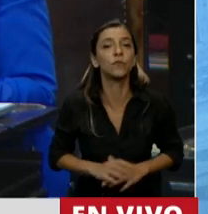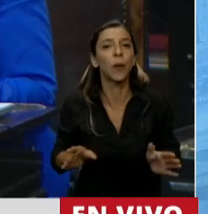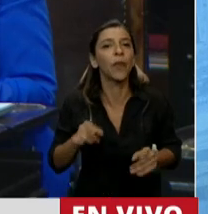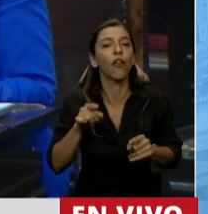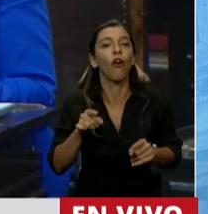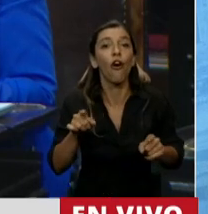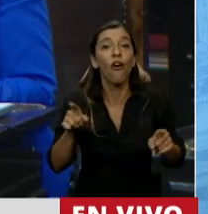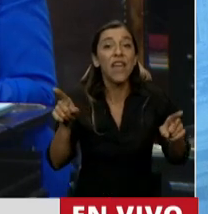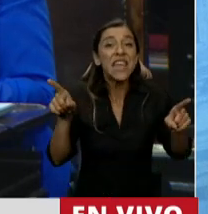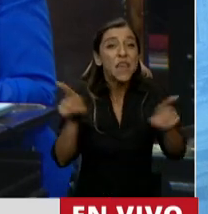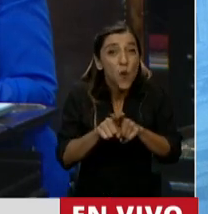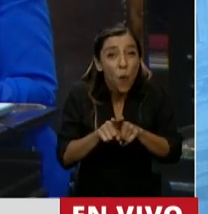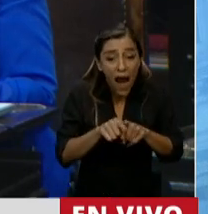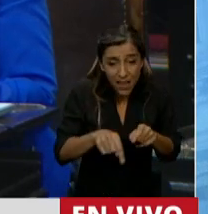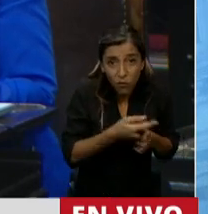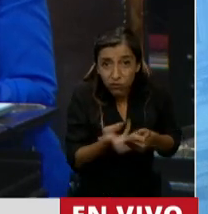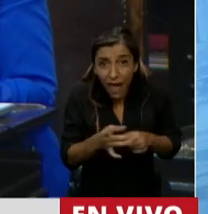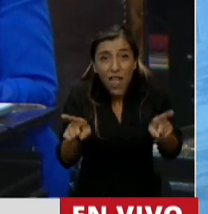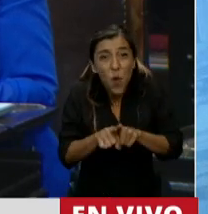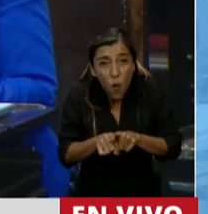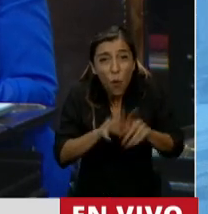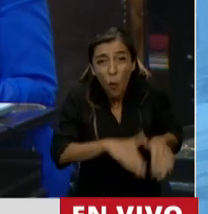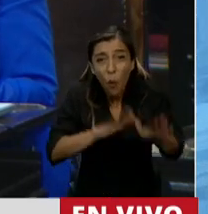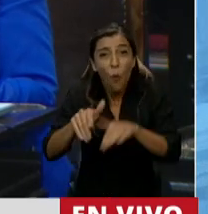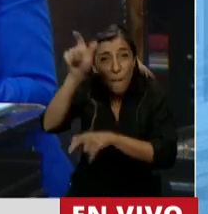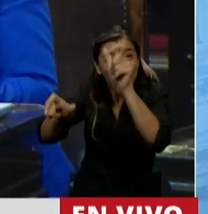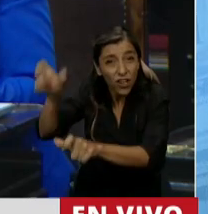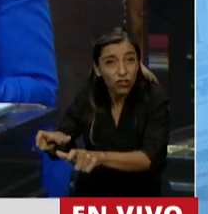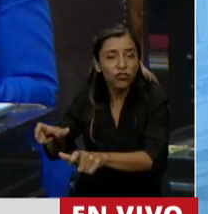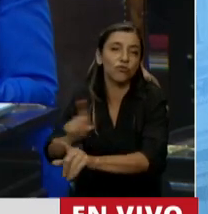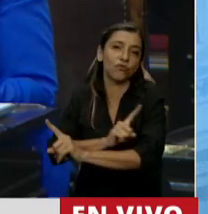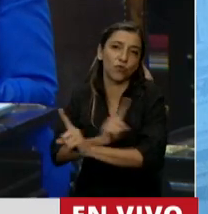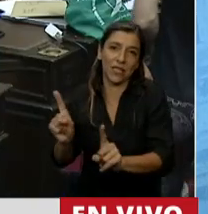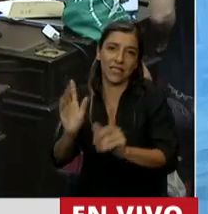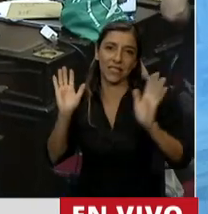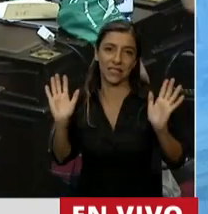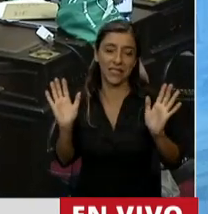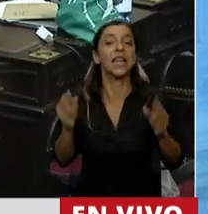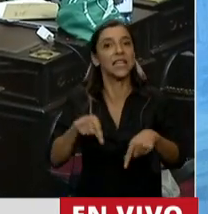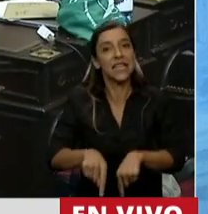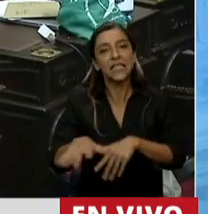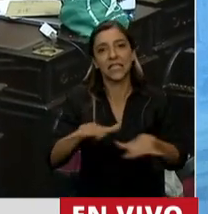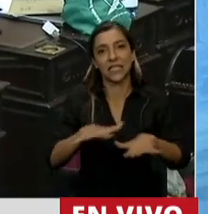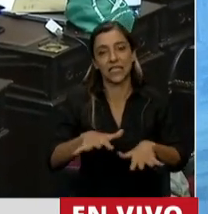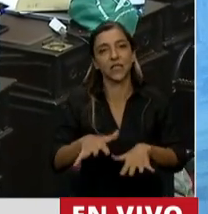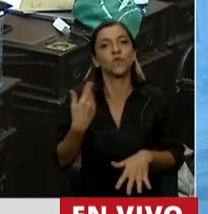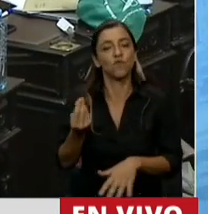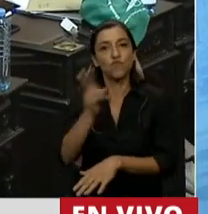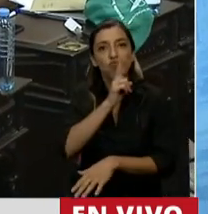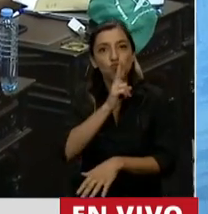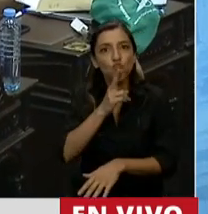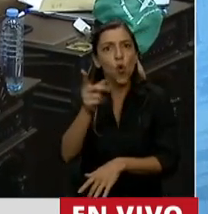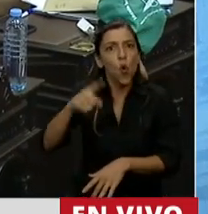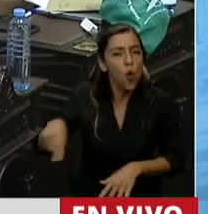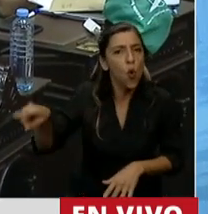es lo mismo que la persona. Y en este caso, la situación de la mujer, la situación de la mujer que